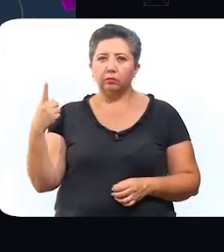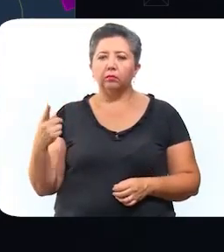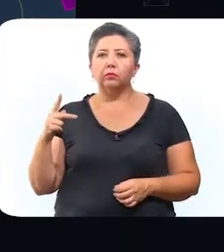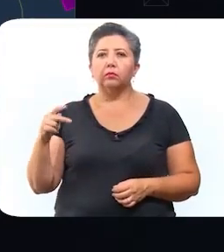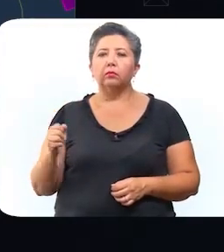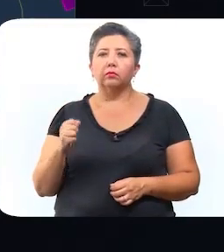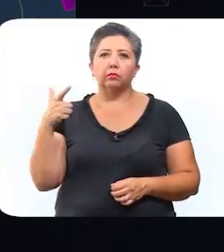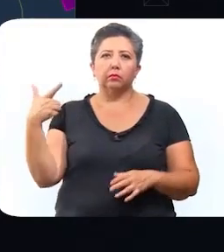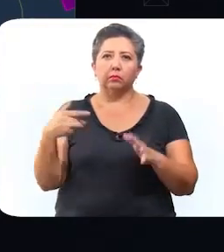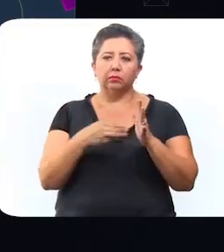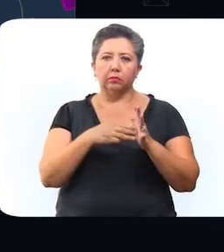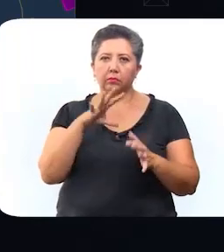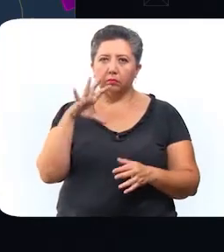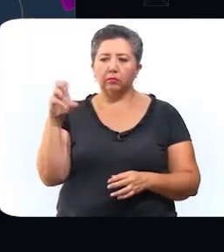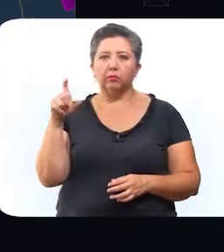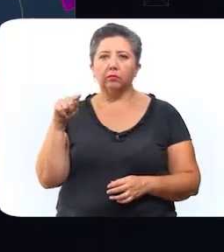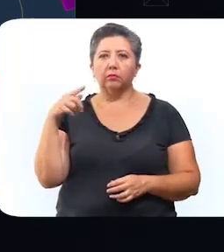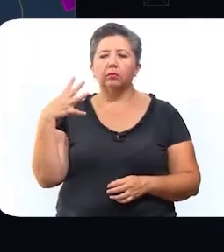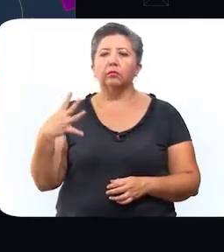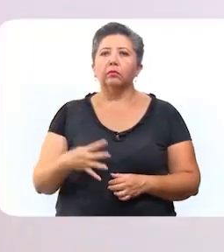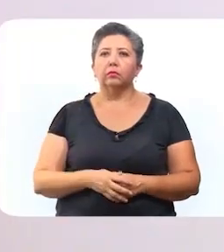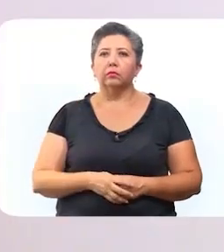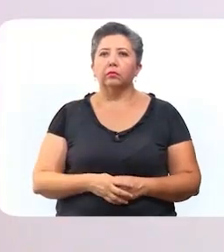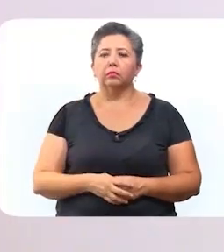zona poniente 7.574.